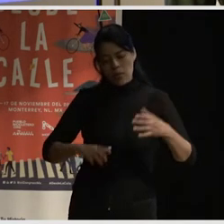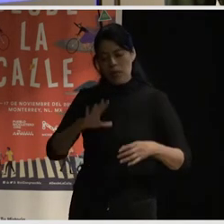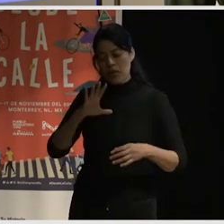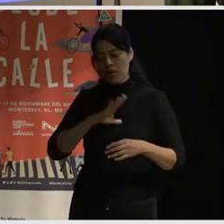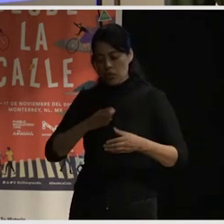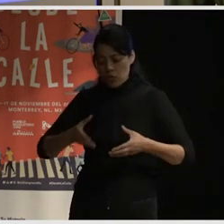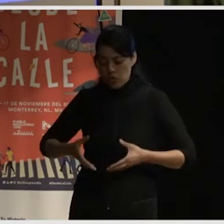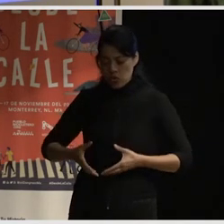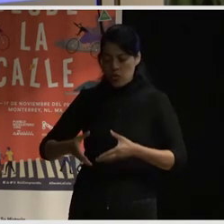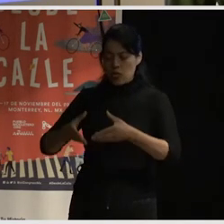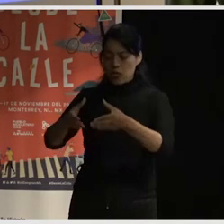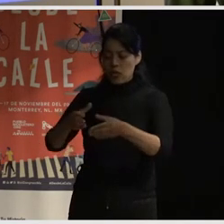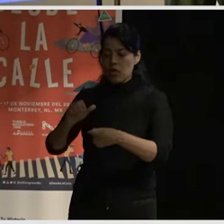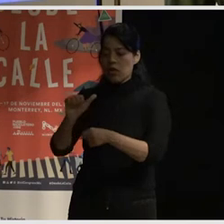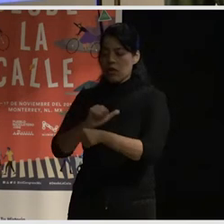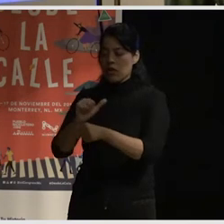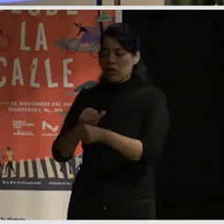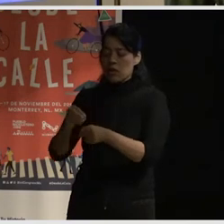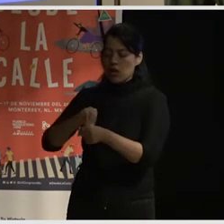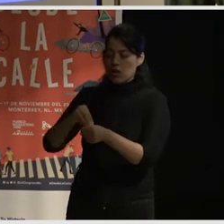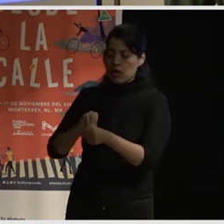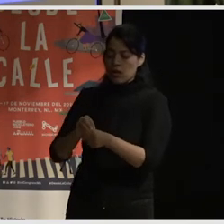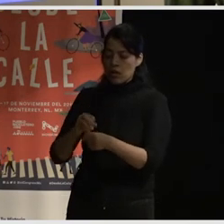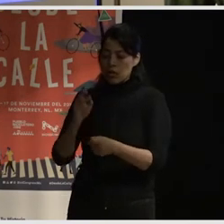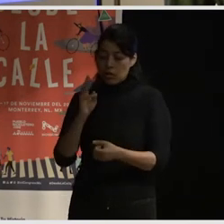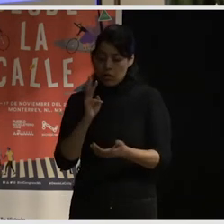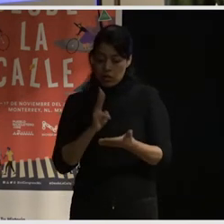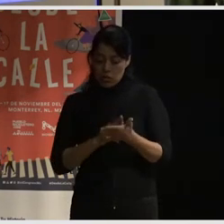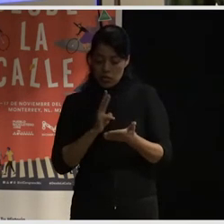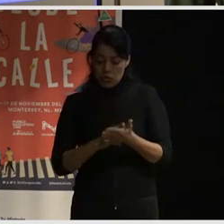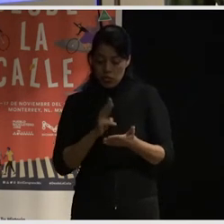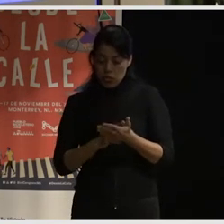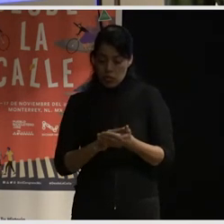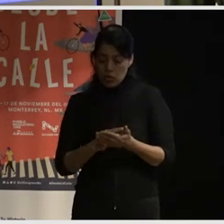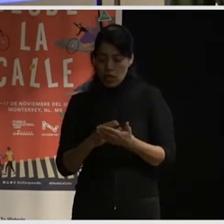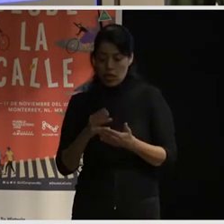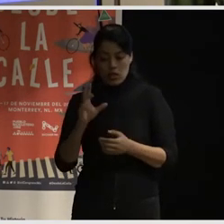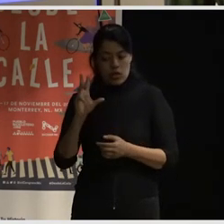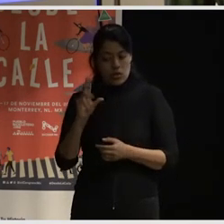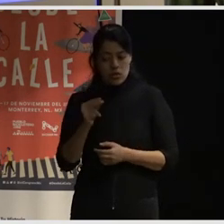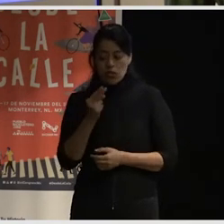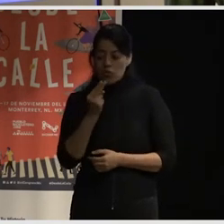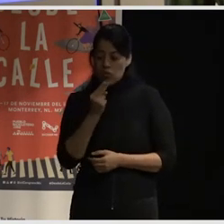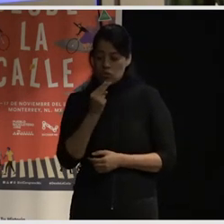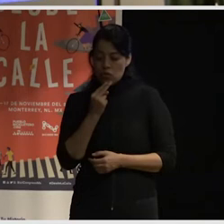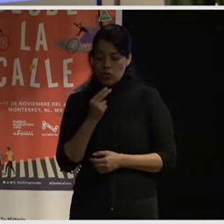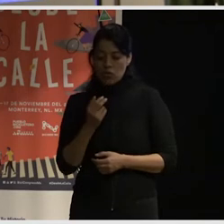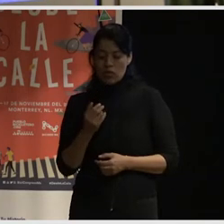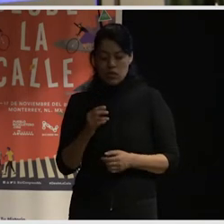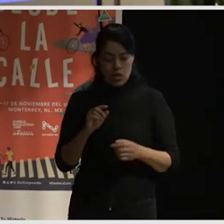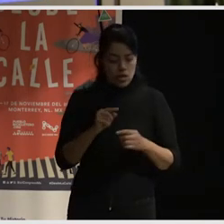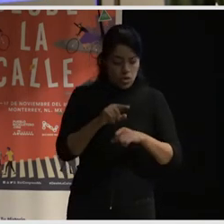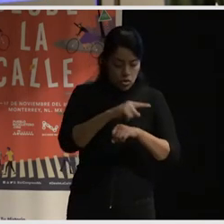exclusivo para acercar pool en el que se multan a las familias que no lo utilizan no se establecieron ciertos